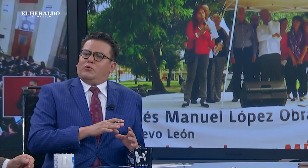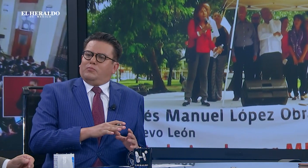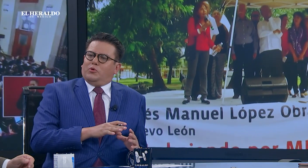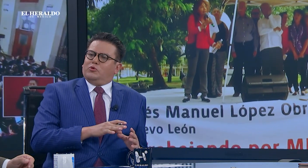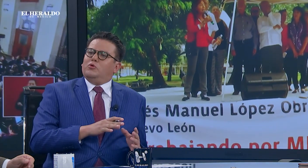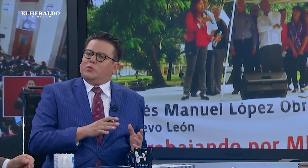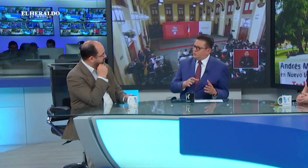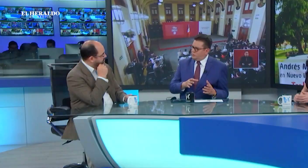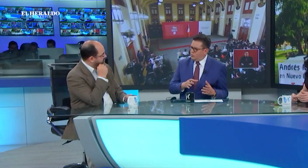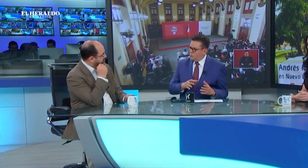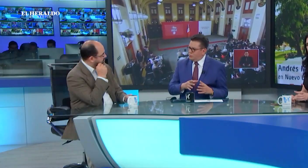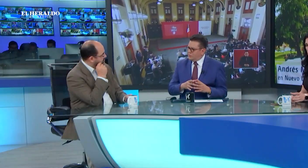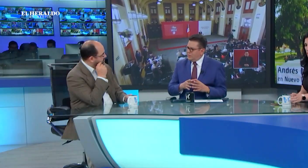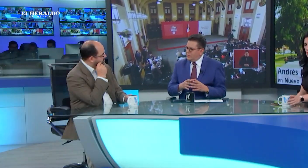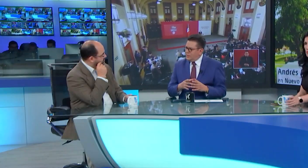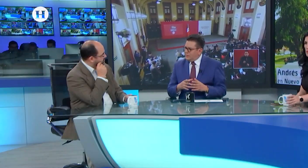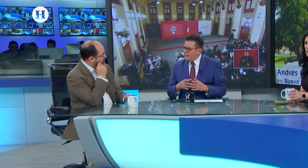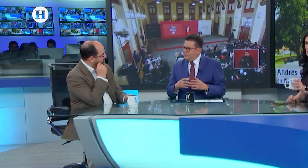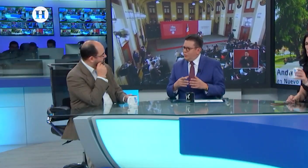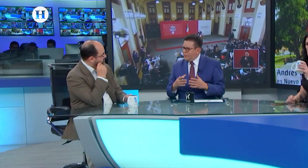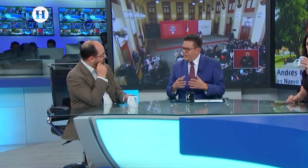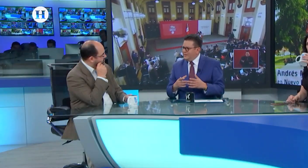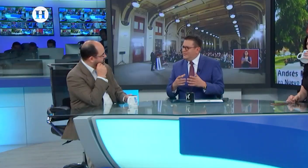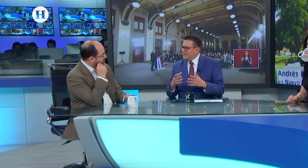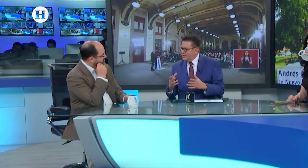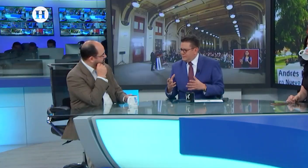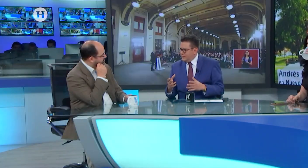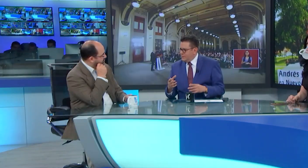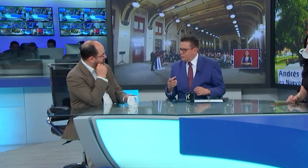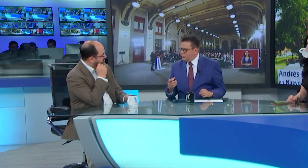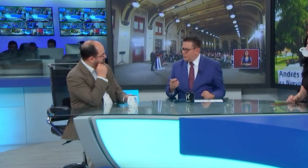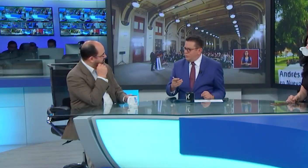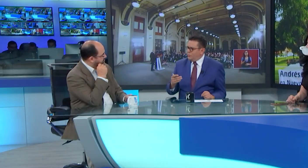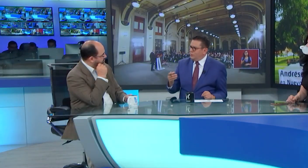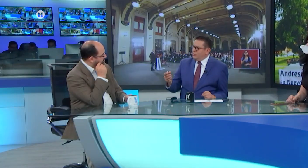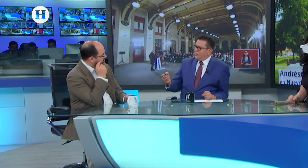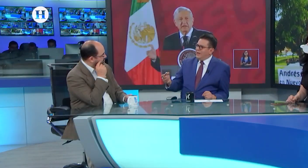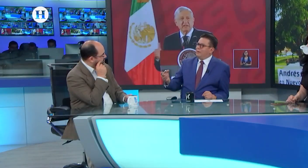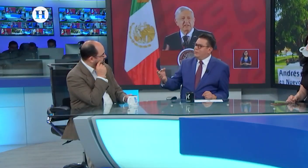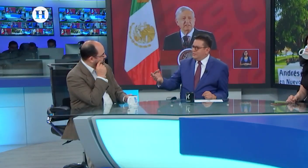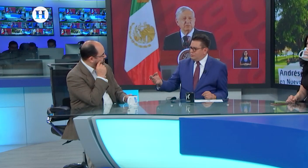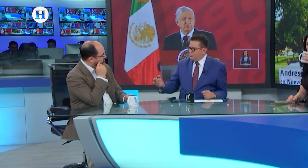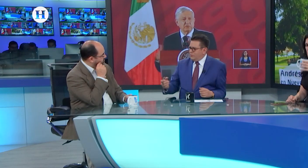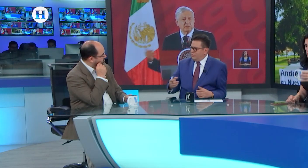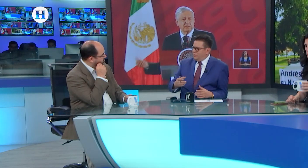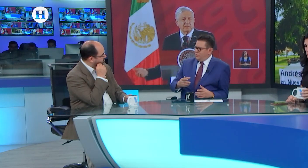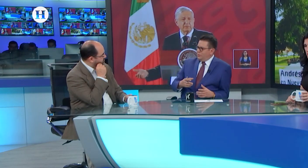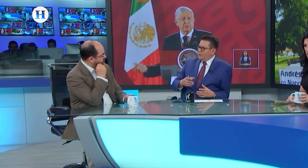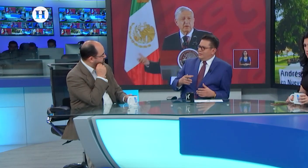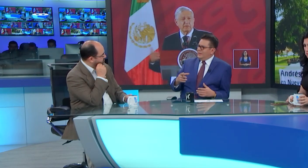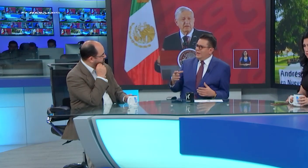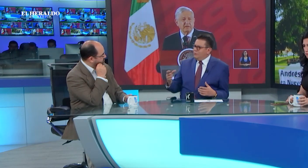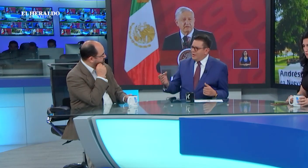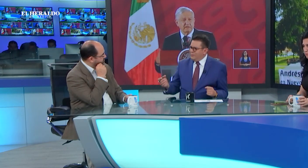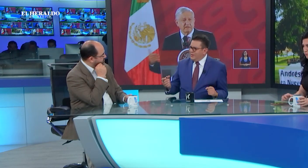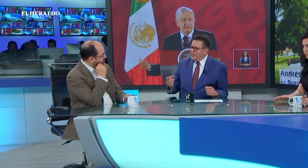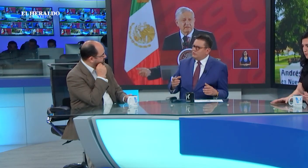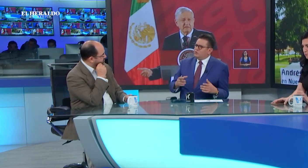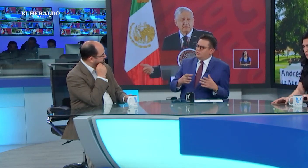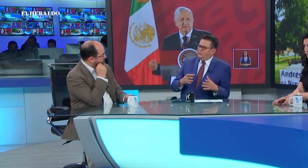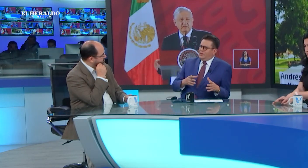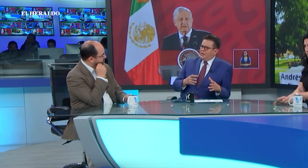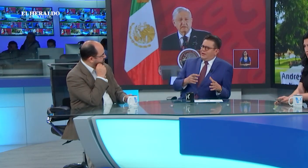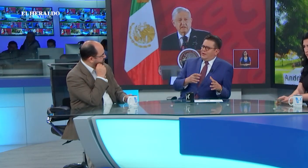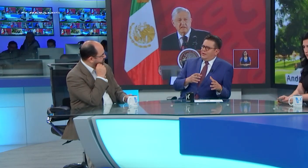controlada por grupos de poder y de interés. Se habla mucho del grupo Carpizo o del grupo de la UNAM.